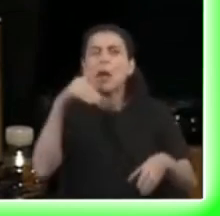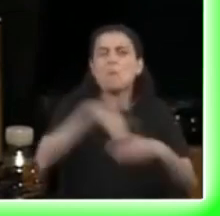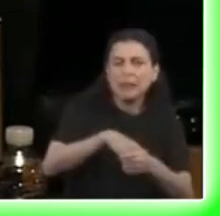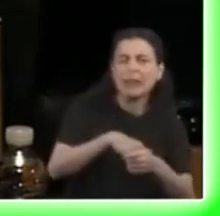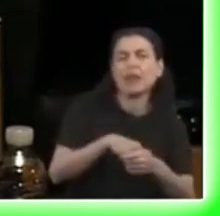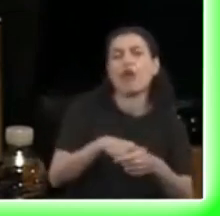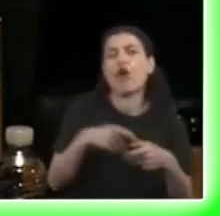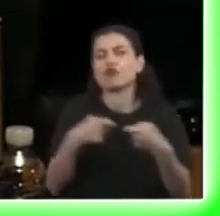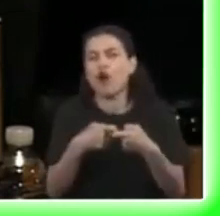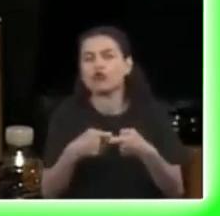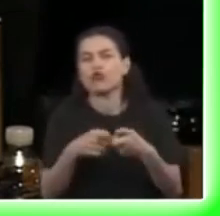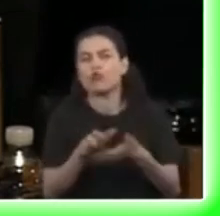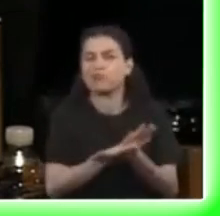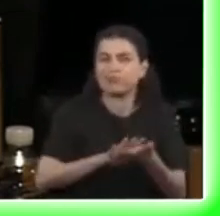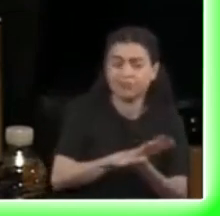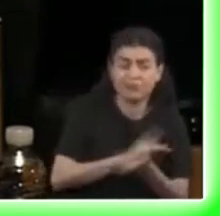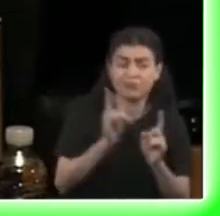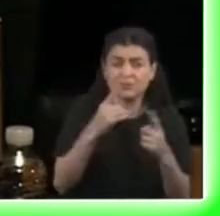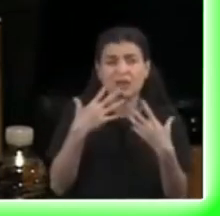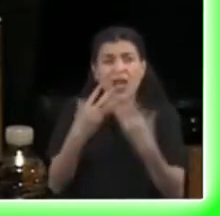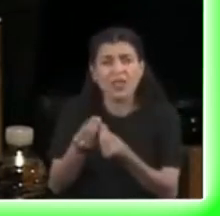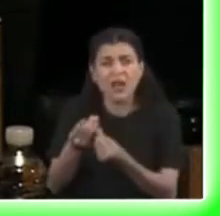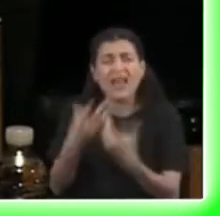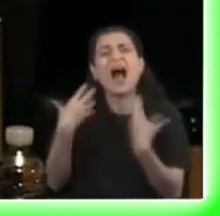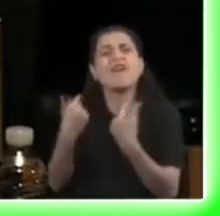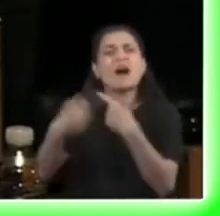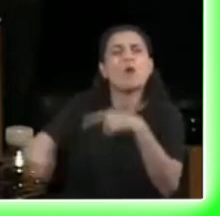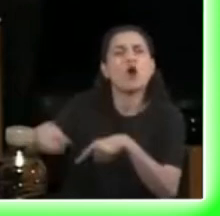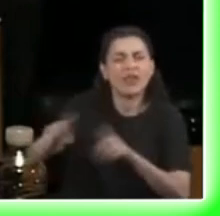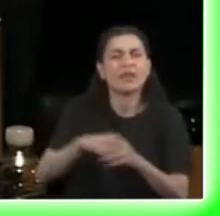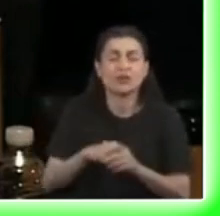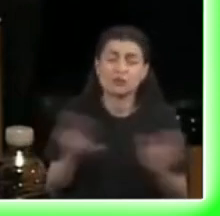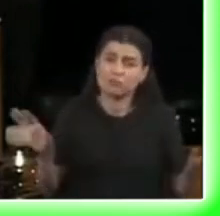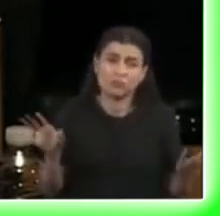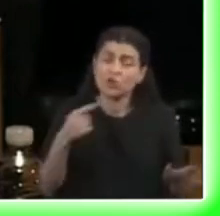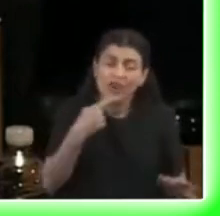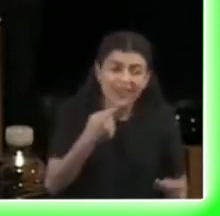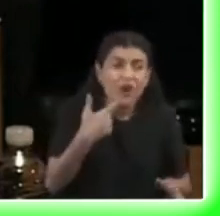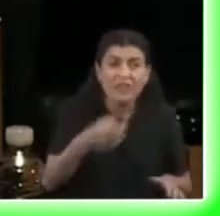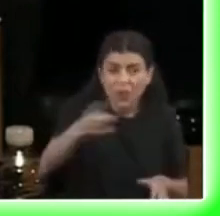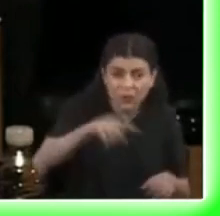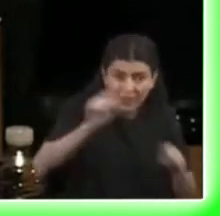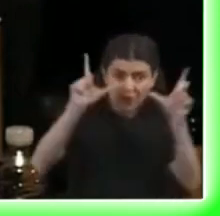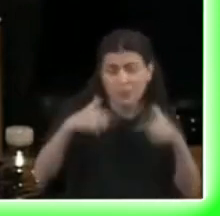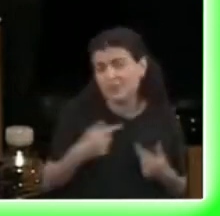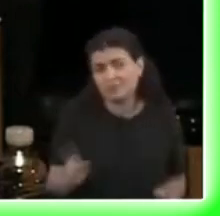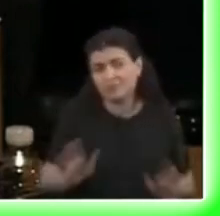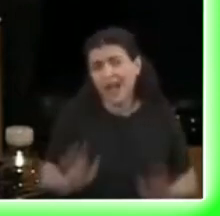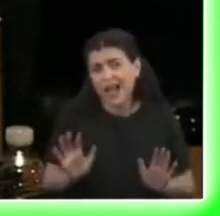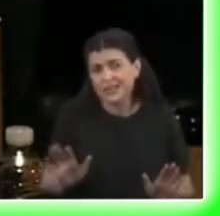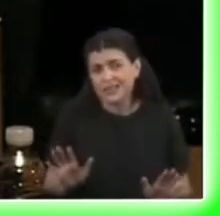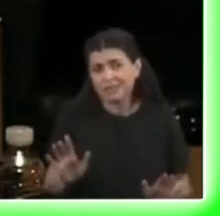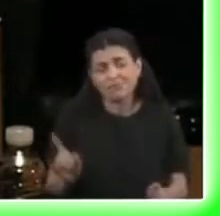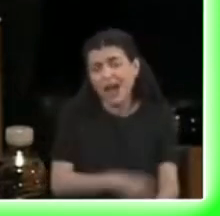expresión, defienden semejante guarangada, yo les digo que ahí no hay ninguna sorpresa. Es absolutamente